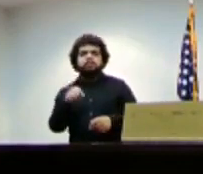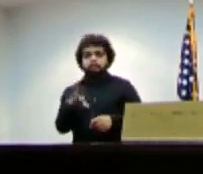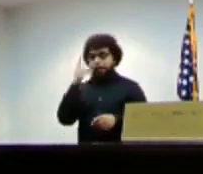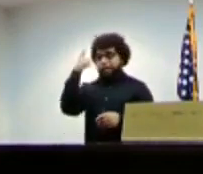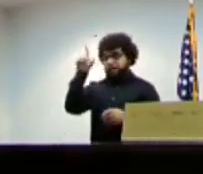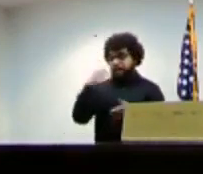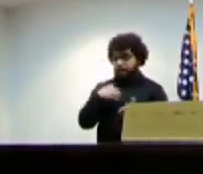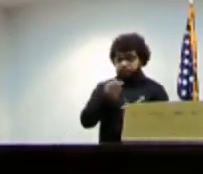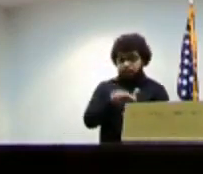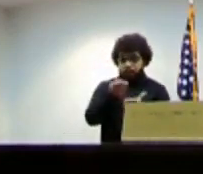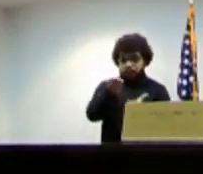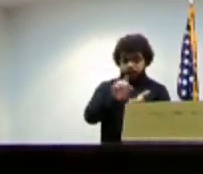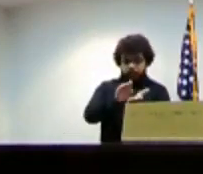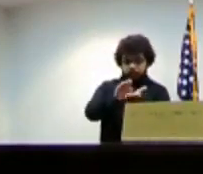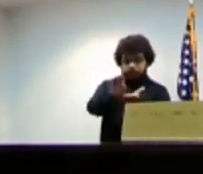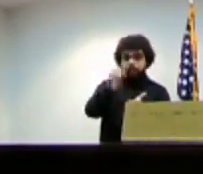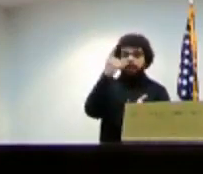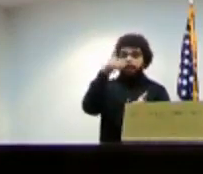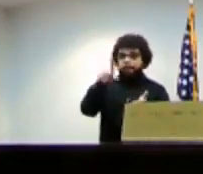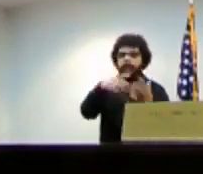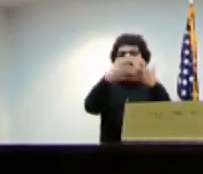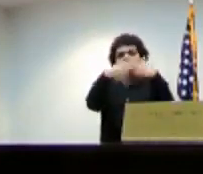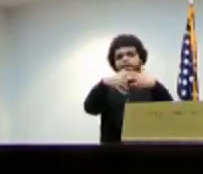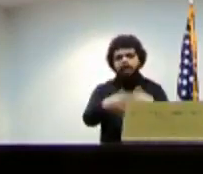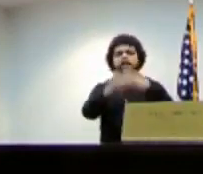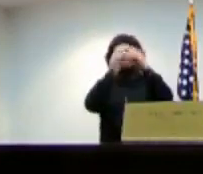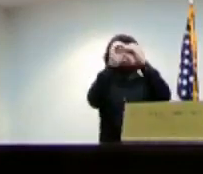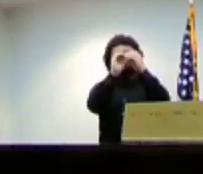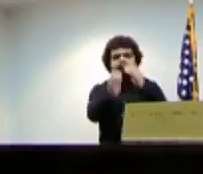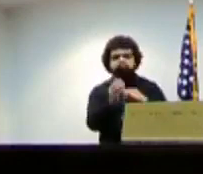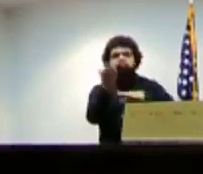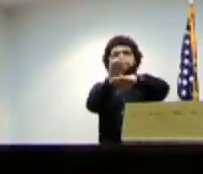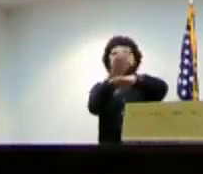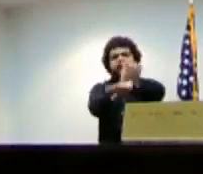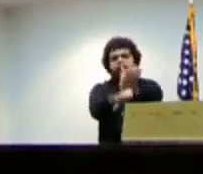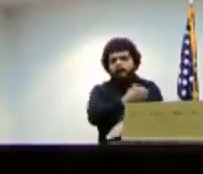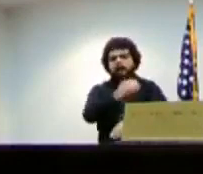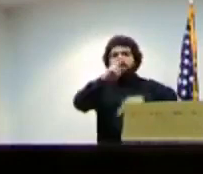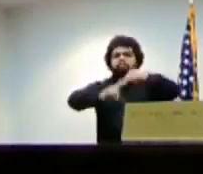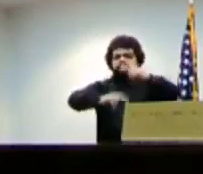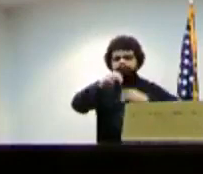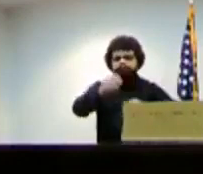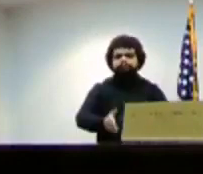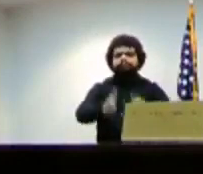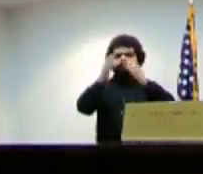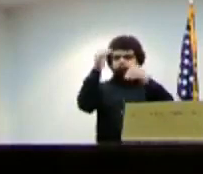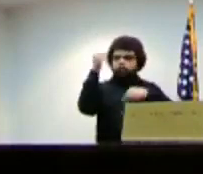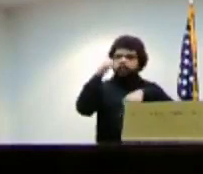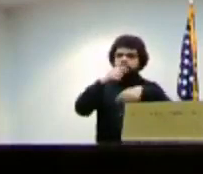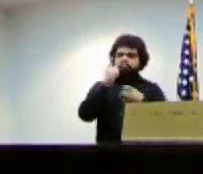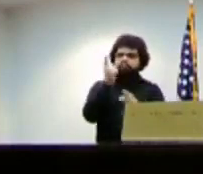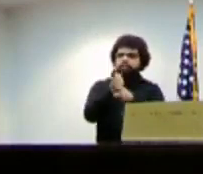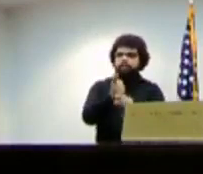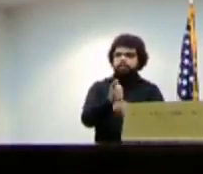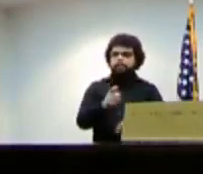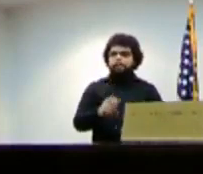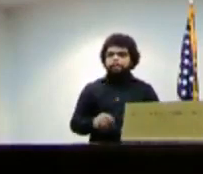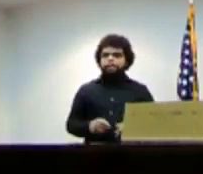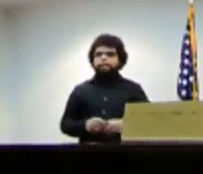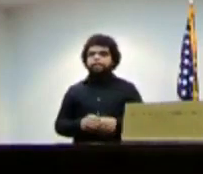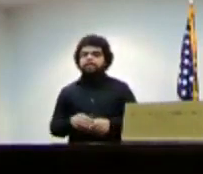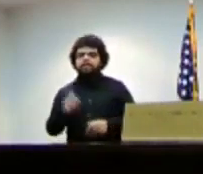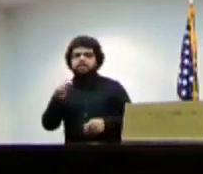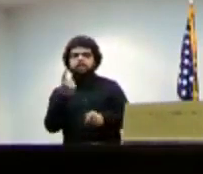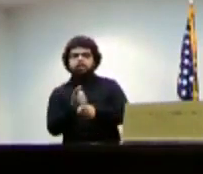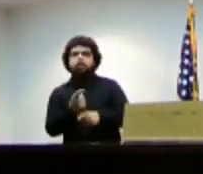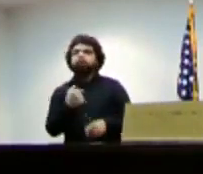para mantener esas plantas, para mejorarlas, para reconstruirlas, para hacer todo eso, ¿correcto? Eso es responsabilidad del director. Yo quiero que él